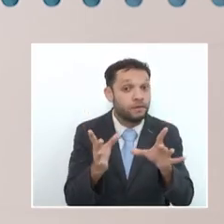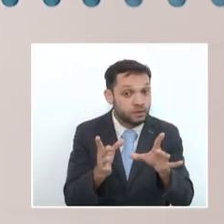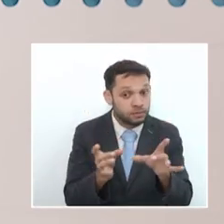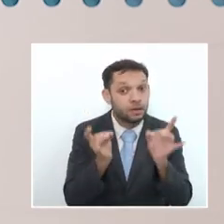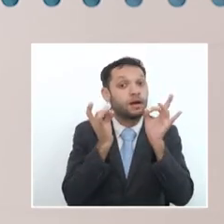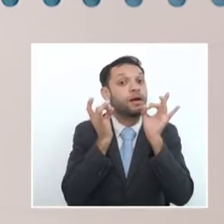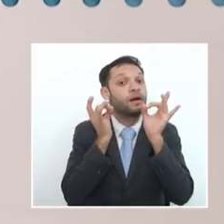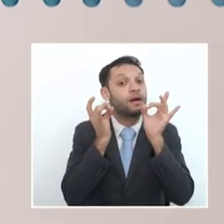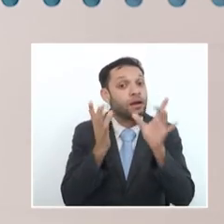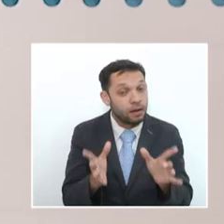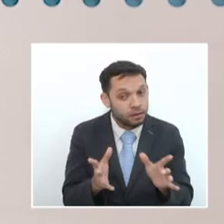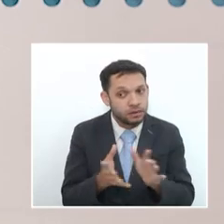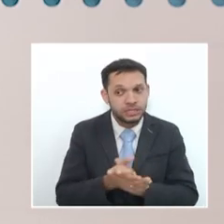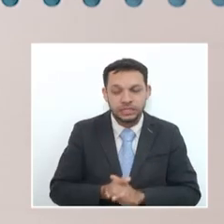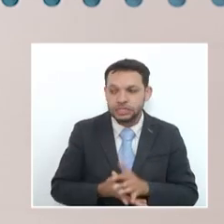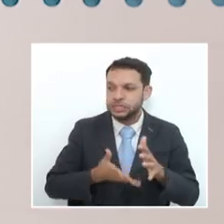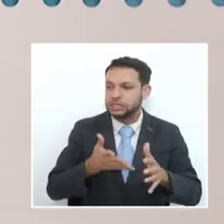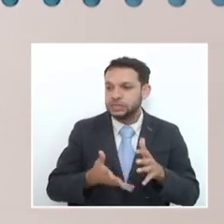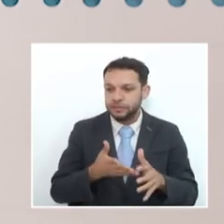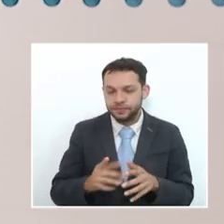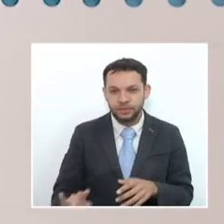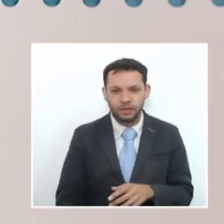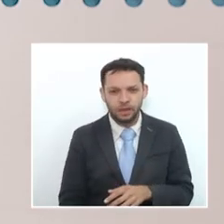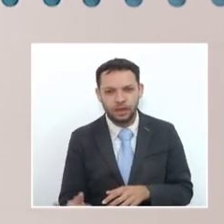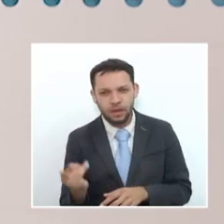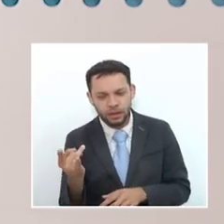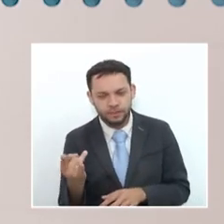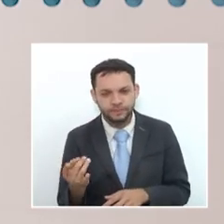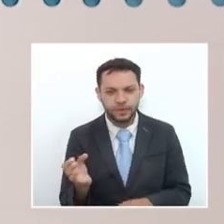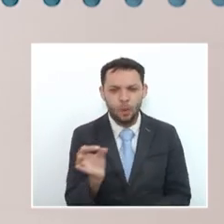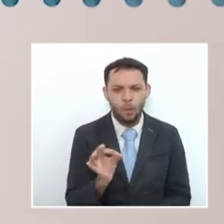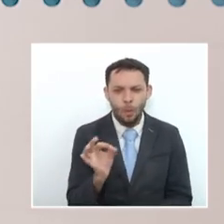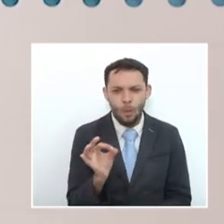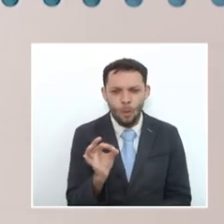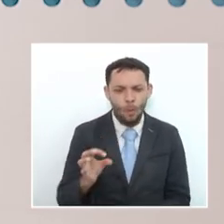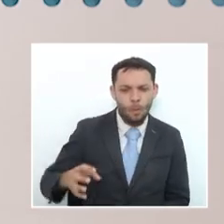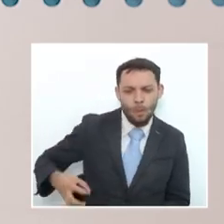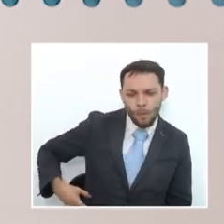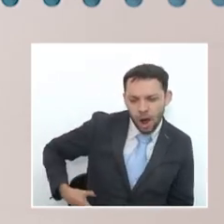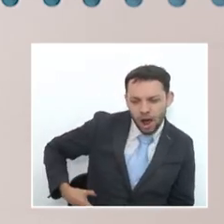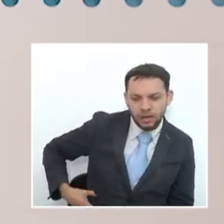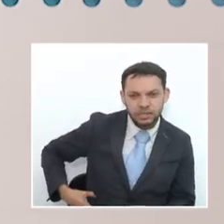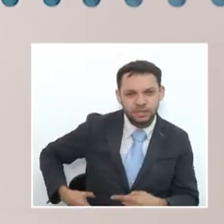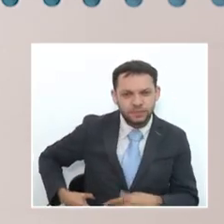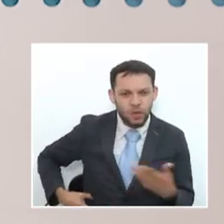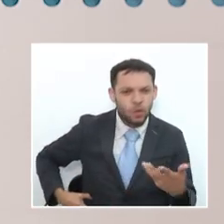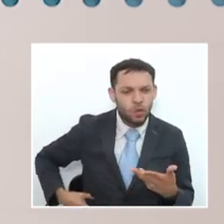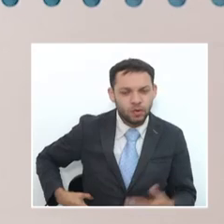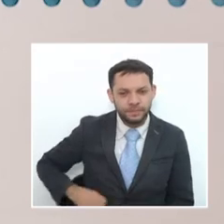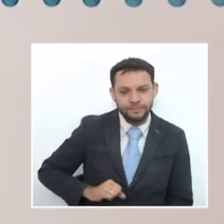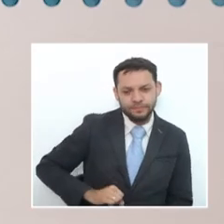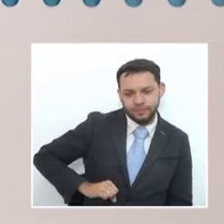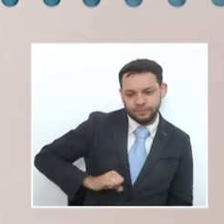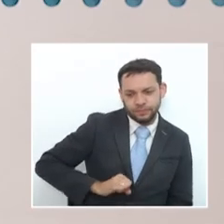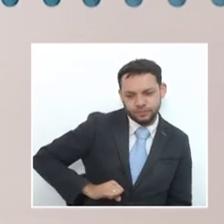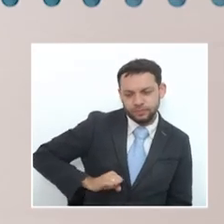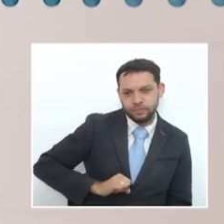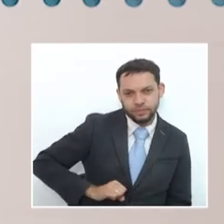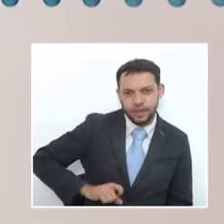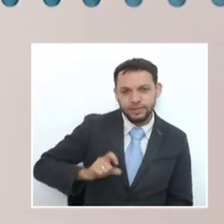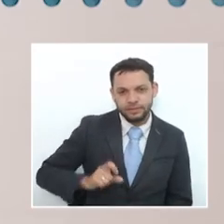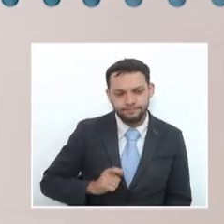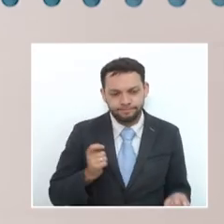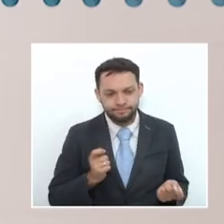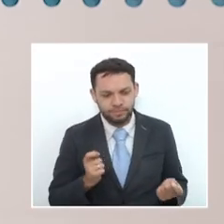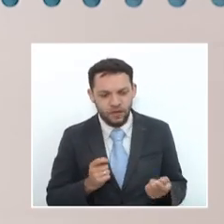Entonces, por favor, quienes tengan cálculos, ecografías para definir en dónde y en qué tamaño y cómo está el